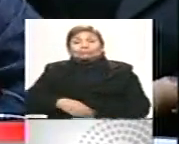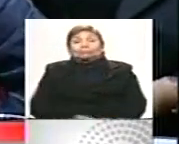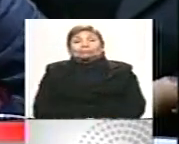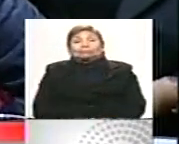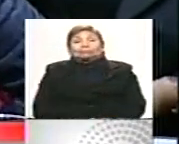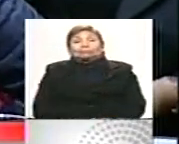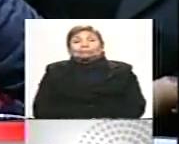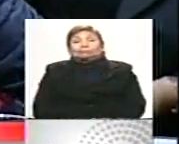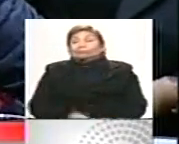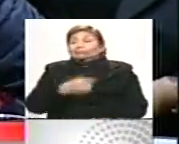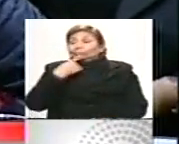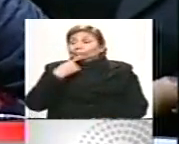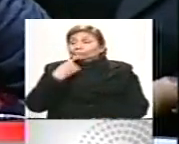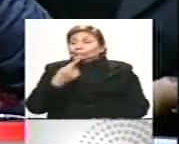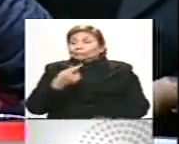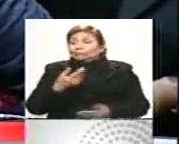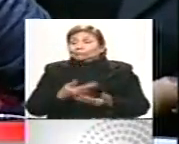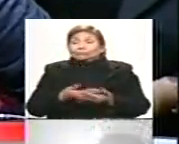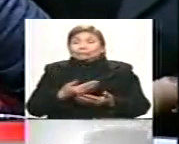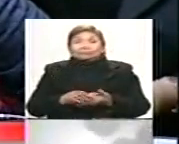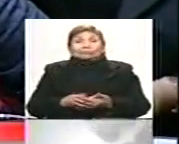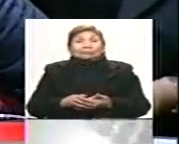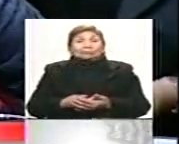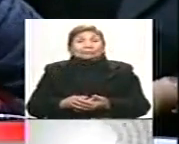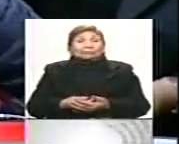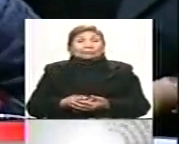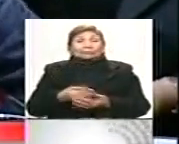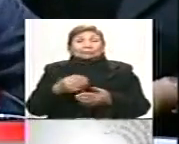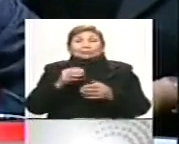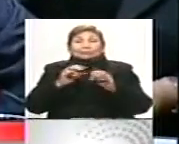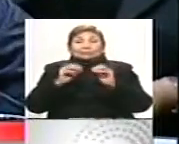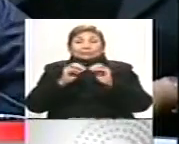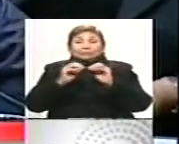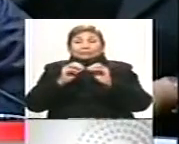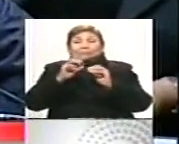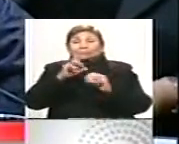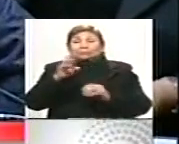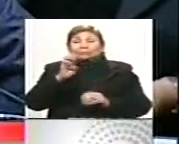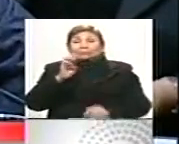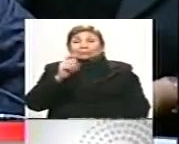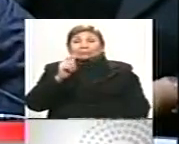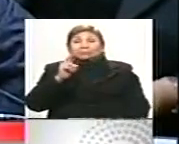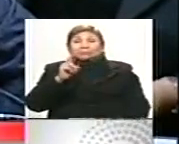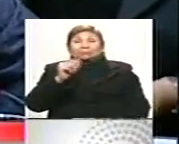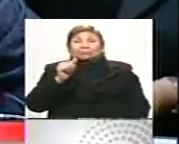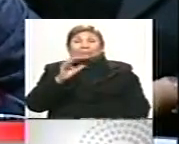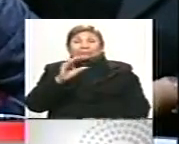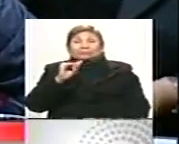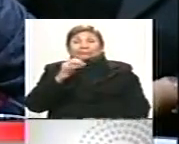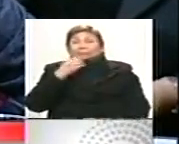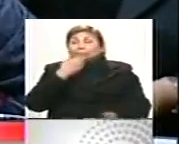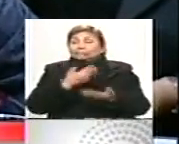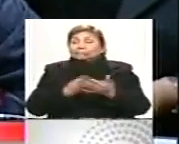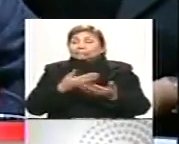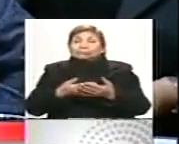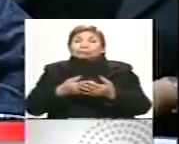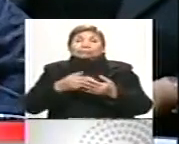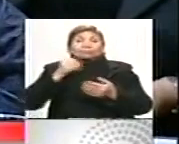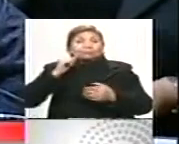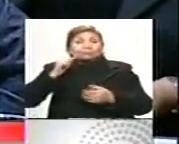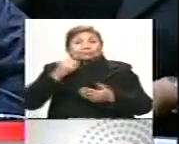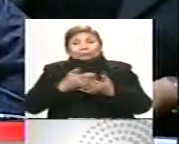Y a eso me refería cuando hablaba de la relativización de la presunción de